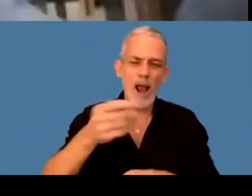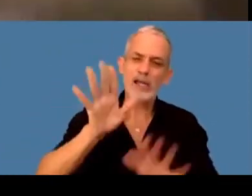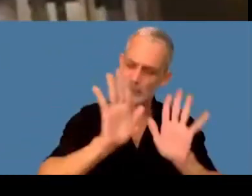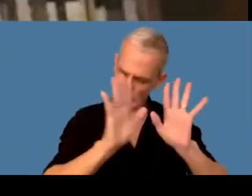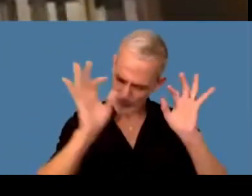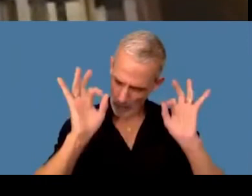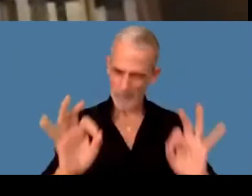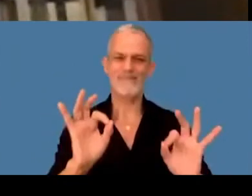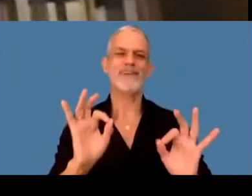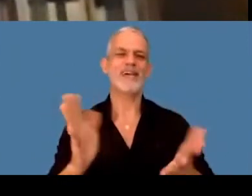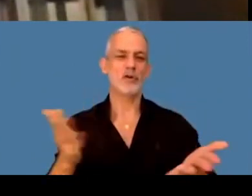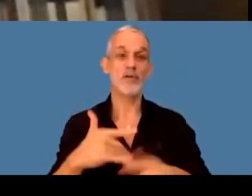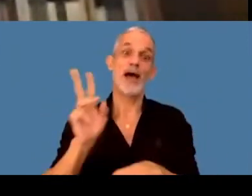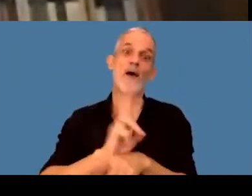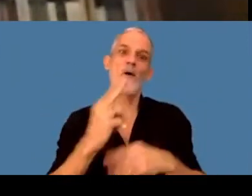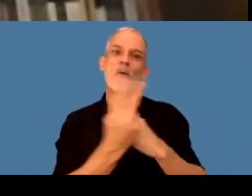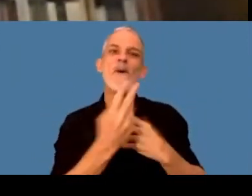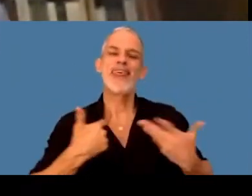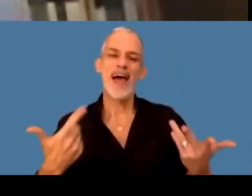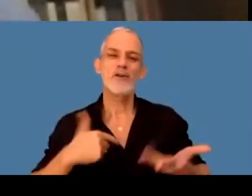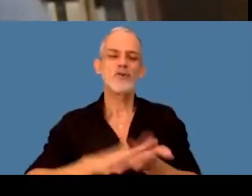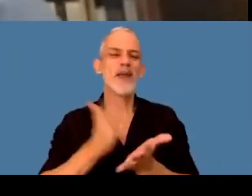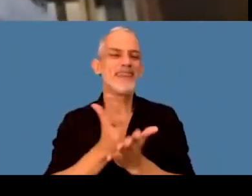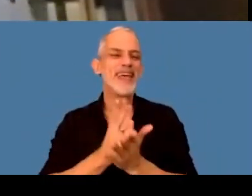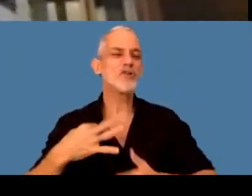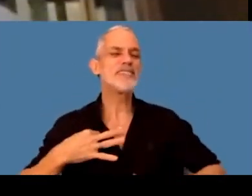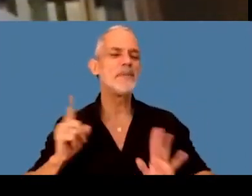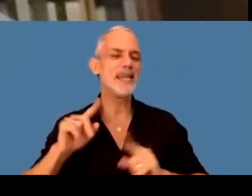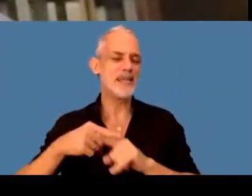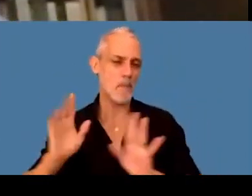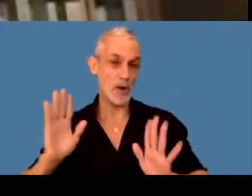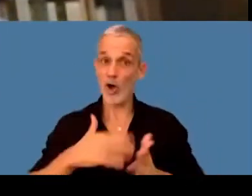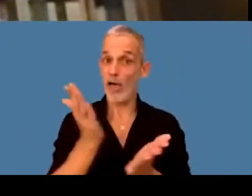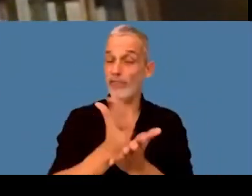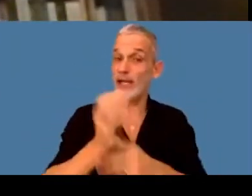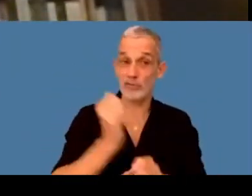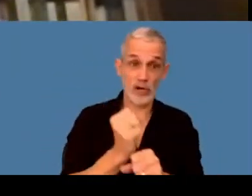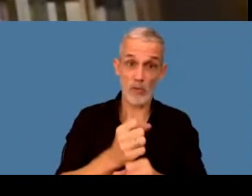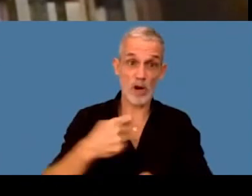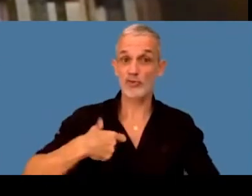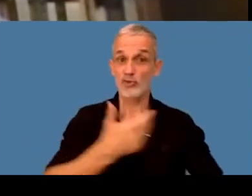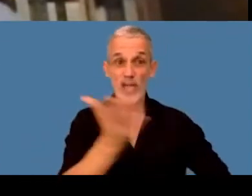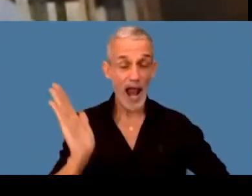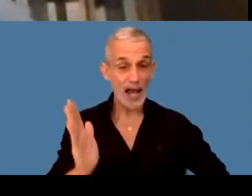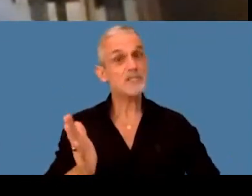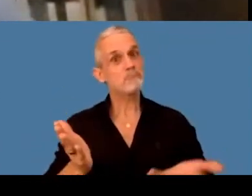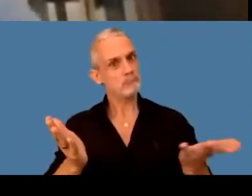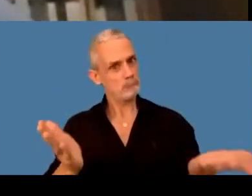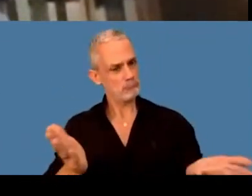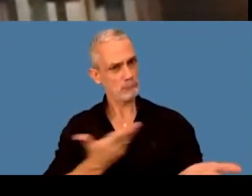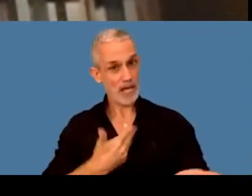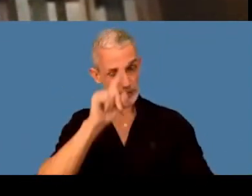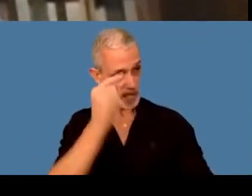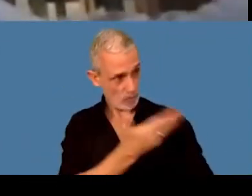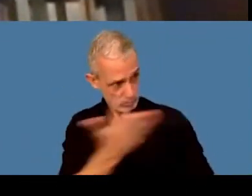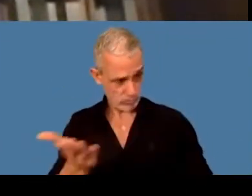estamos preservándonos en términos de derechos civiles y políticos. Ahora, en términos de derechos sociales, en algún momento tenés que